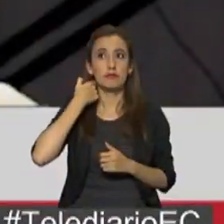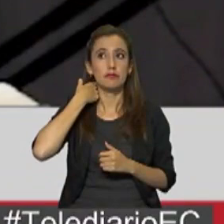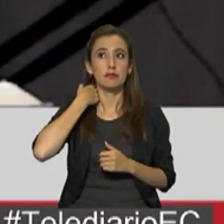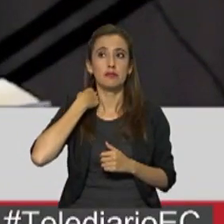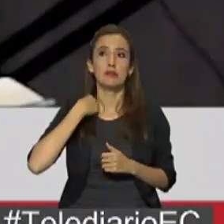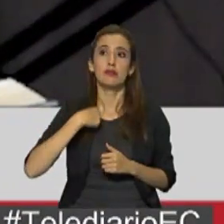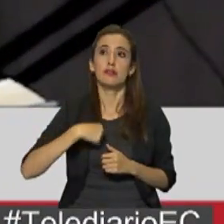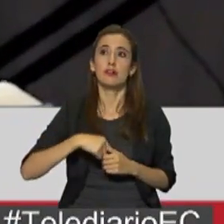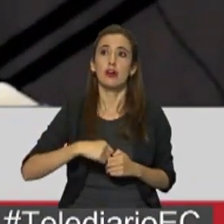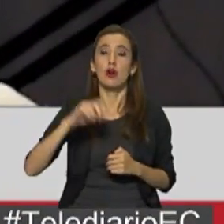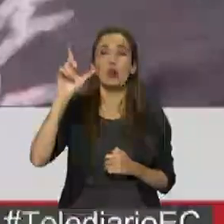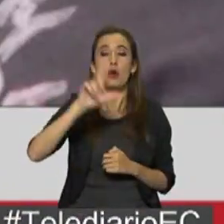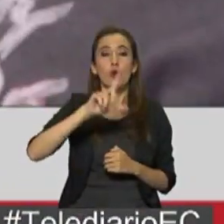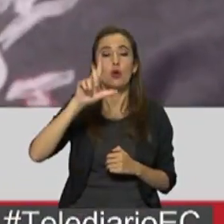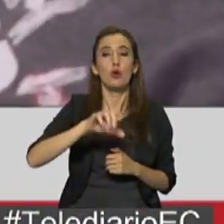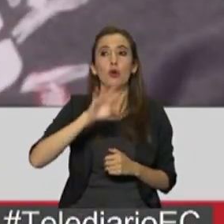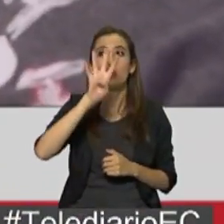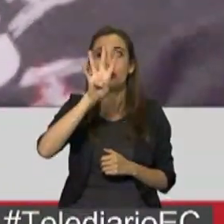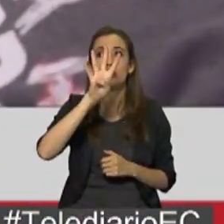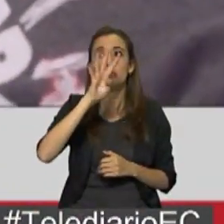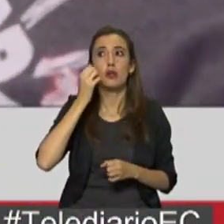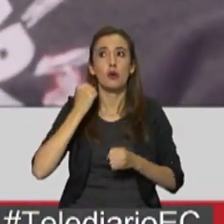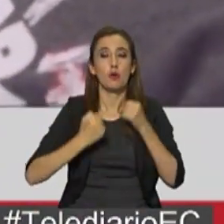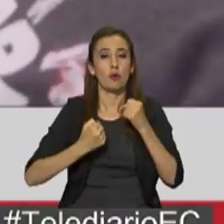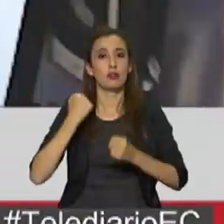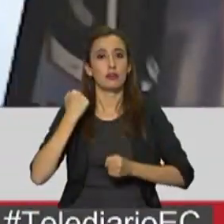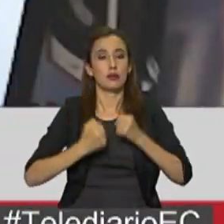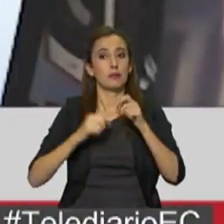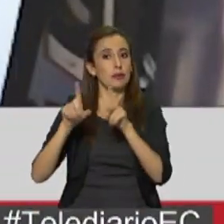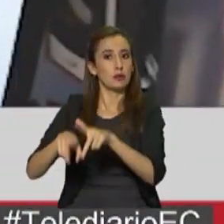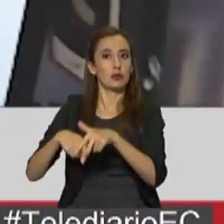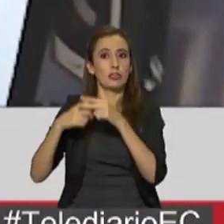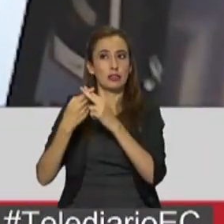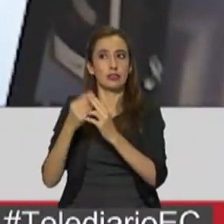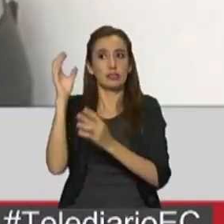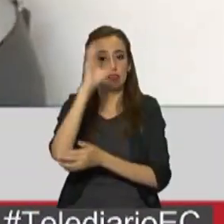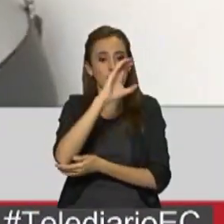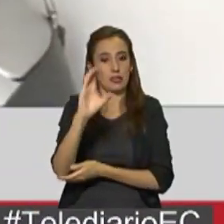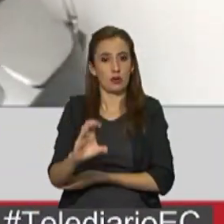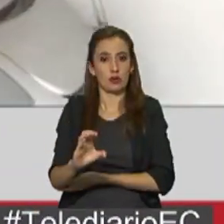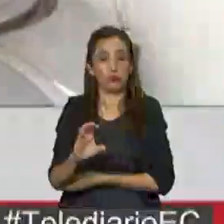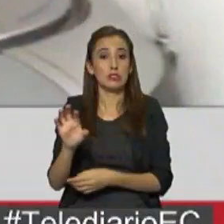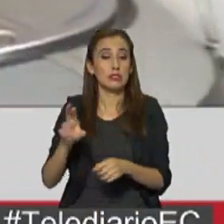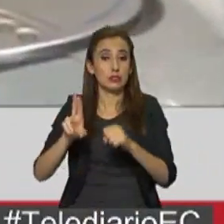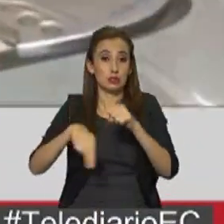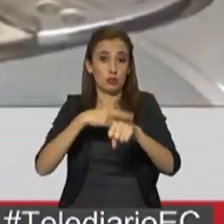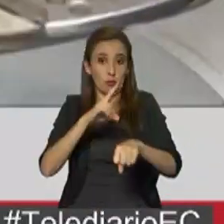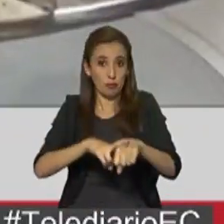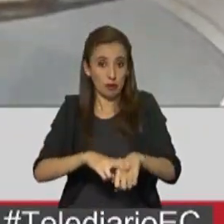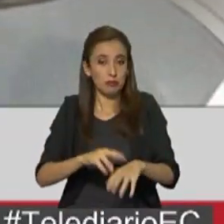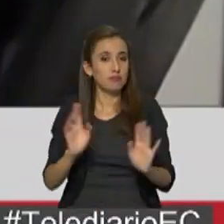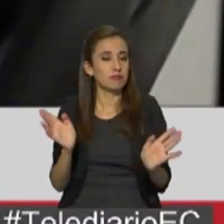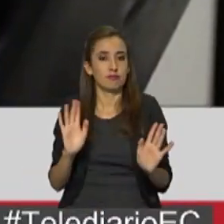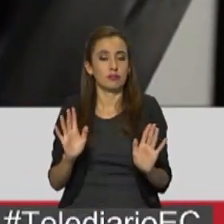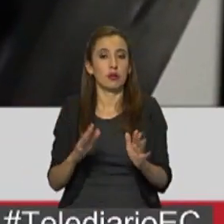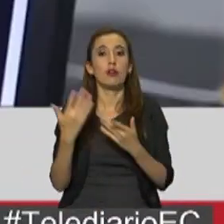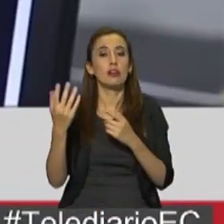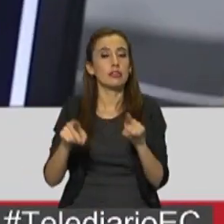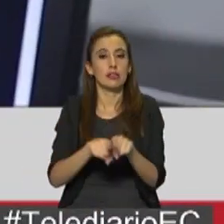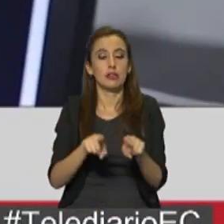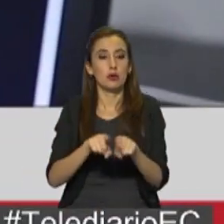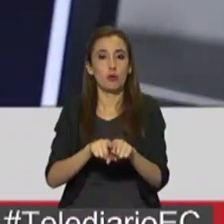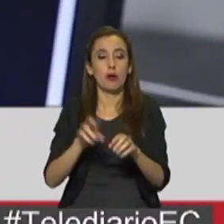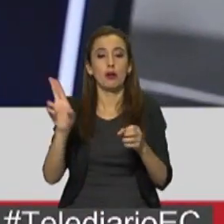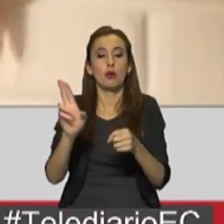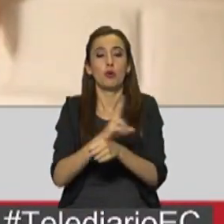el lunes 4 de mayo inician las clases en el régimen costa sin embargo no será de manera presencial se lo realizará a través del